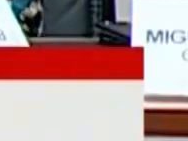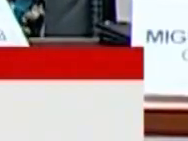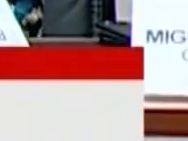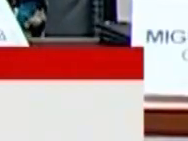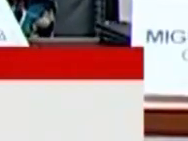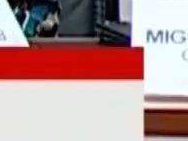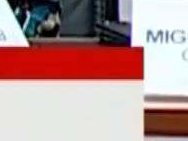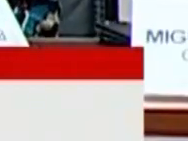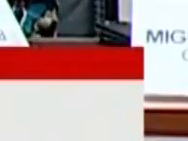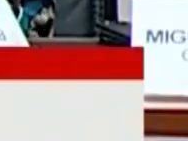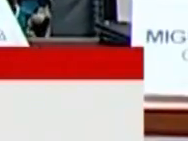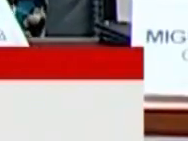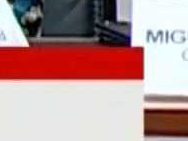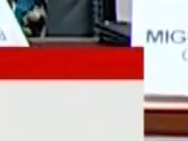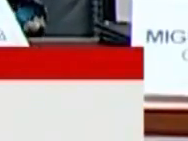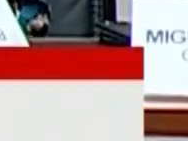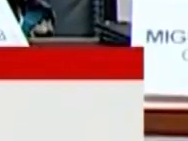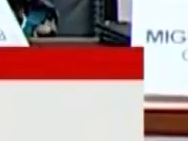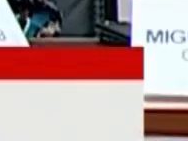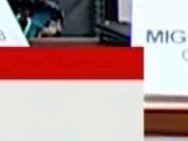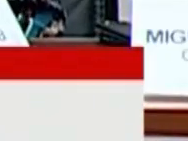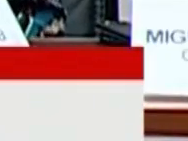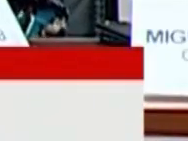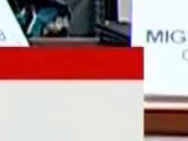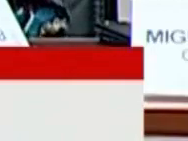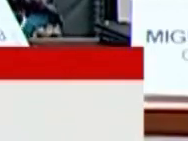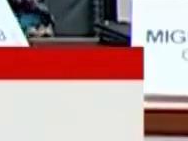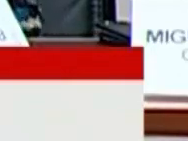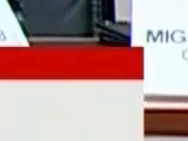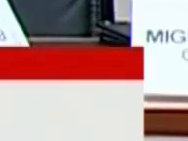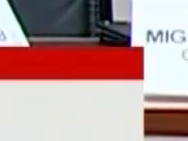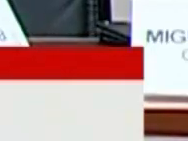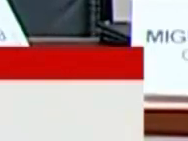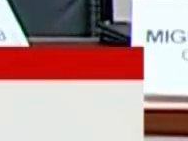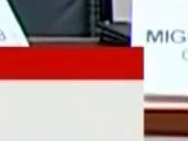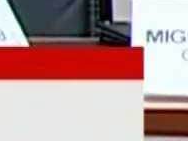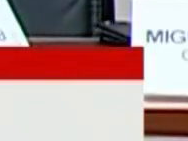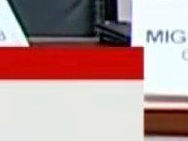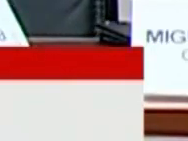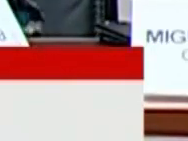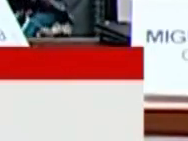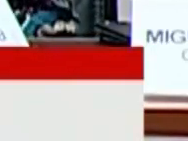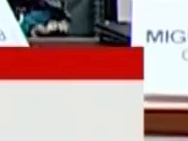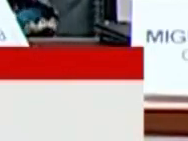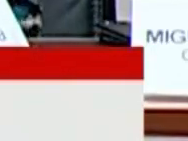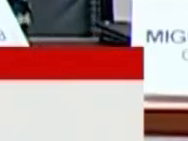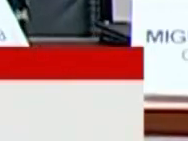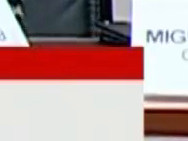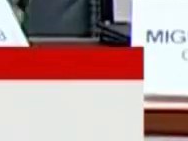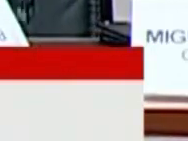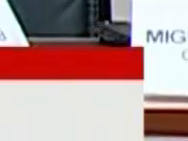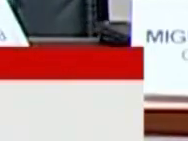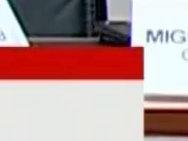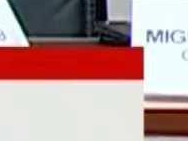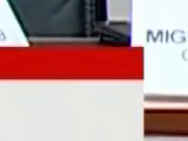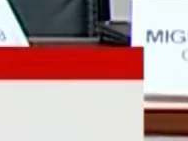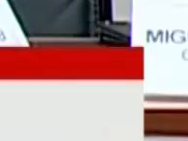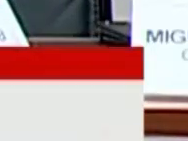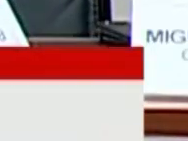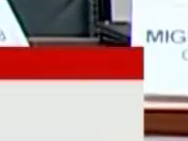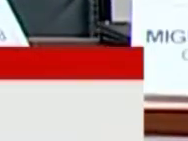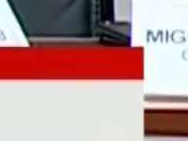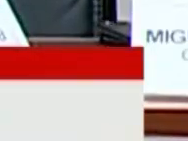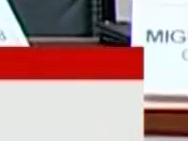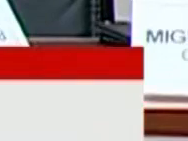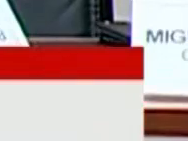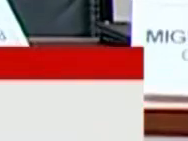Y eso las vuelve vulnerables, ¿no? Y ya de por sí están en una situación de desprotección. Y entonces, a mí me preocupa,